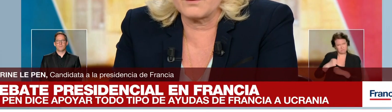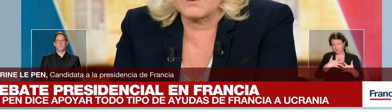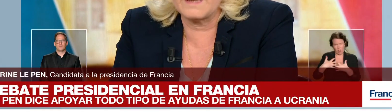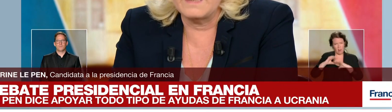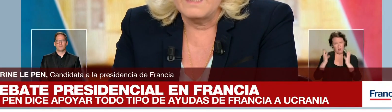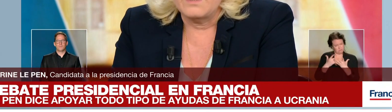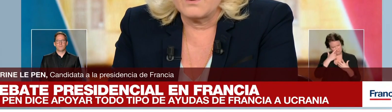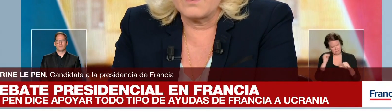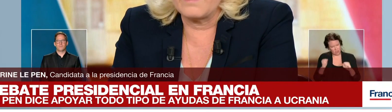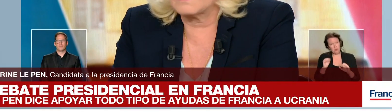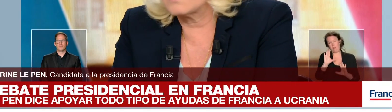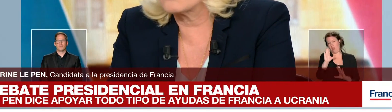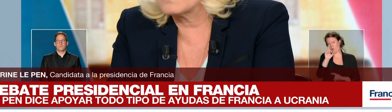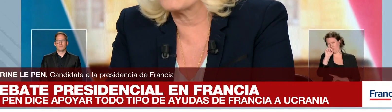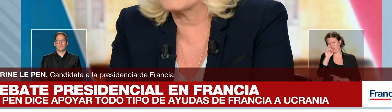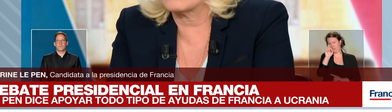sanción